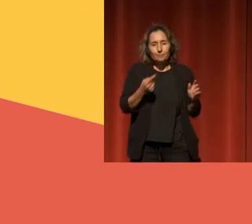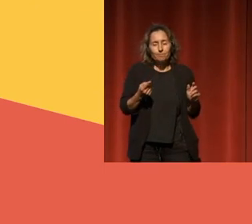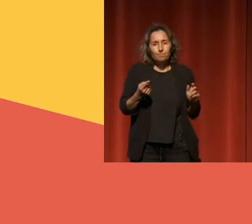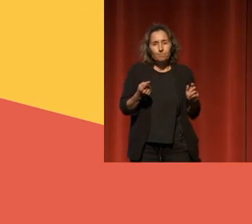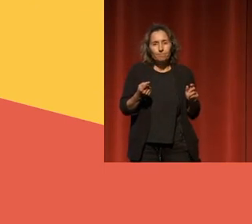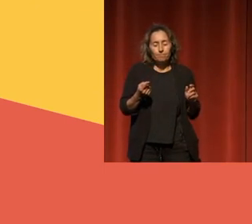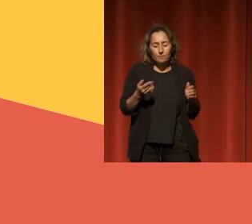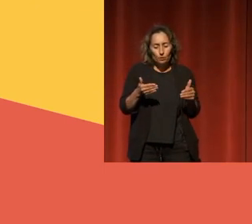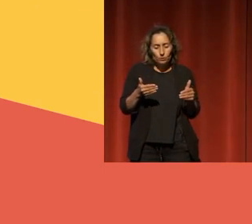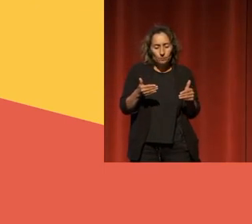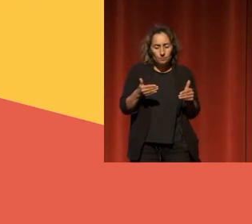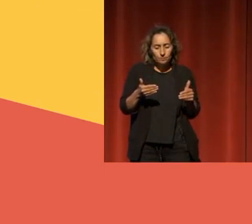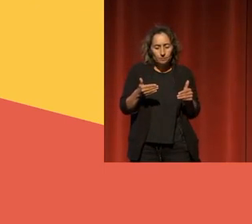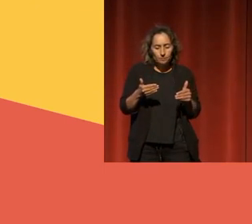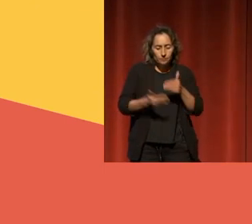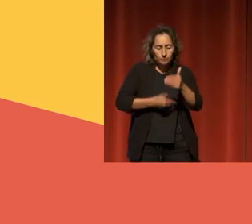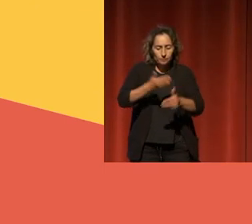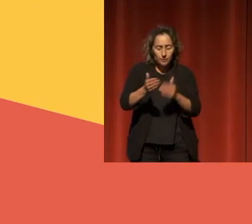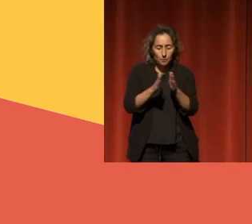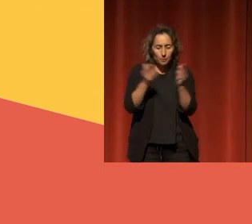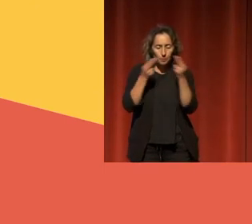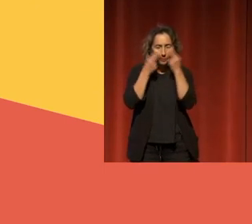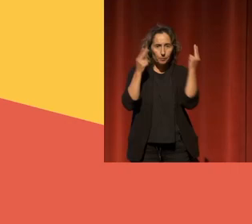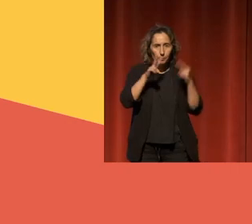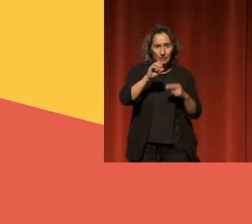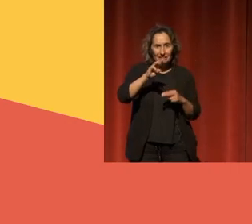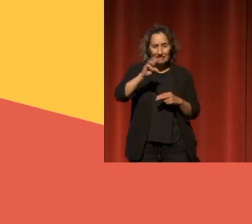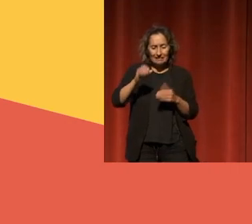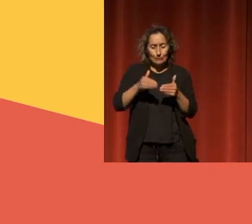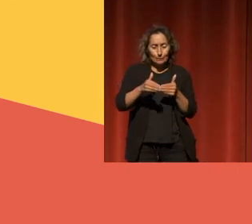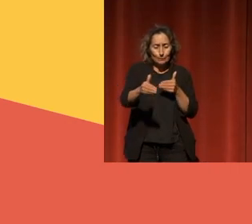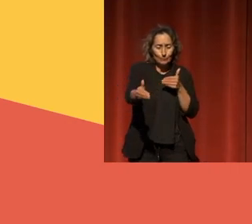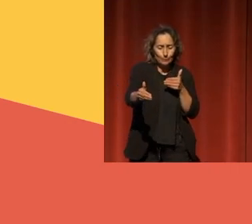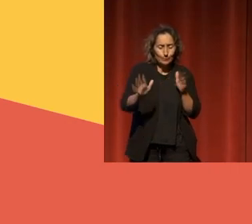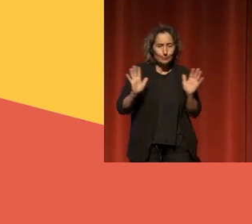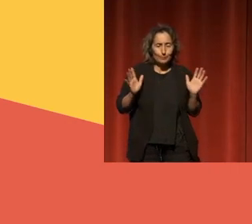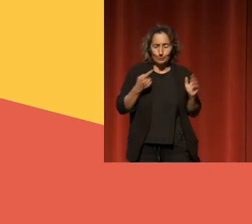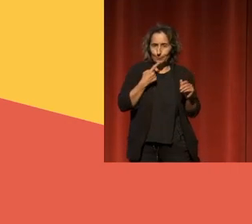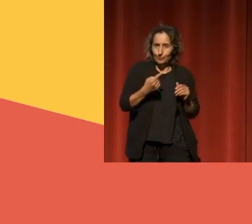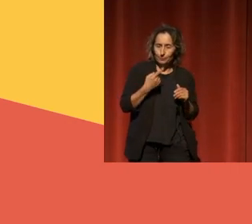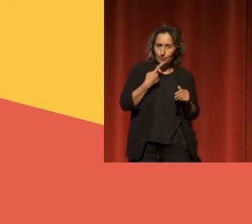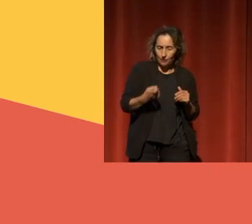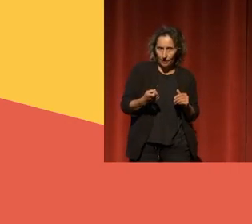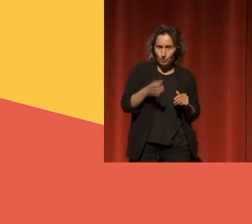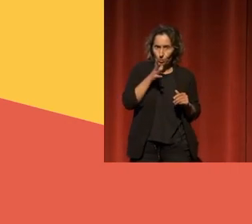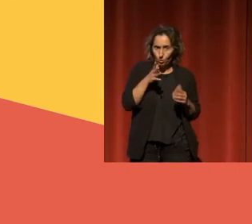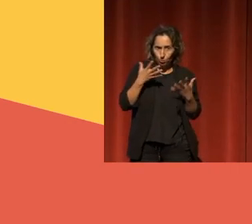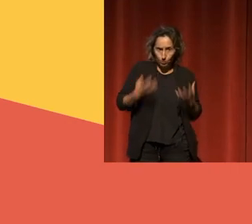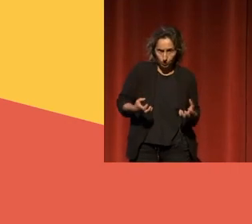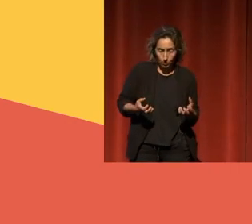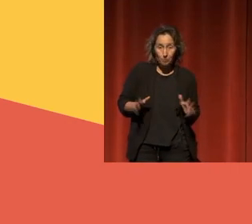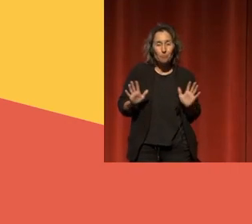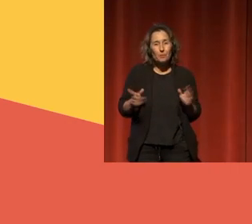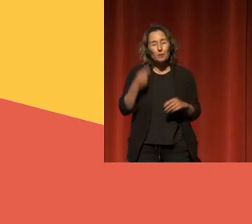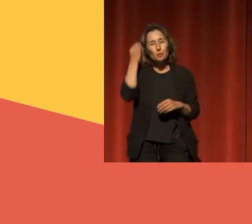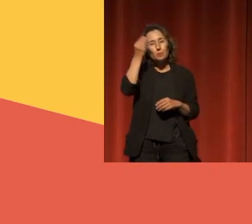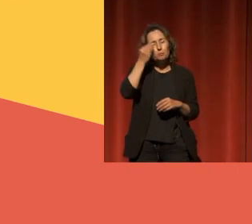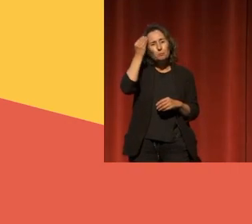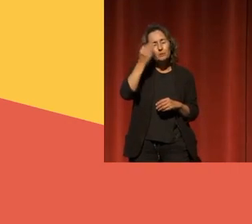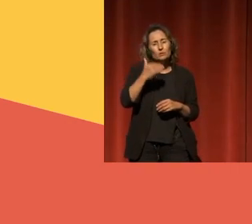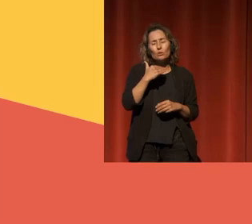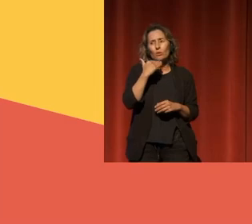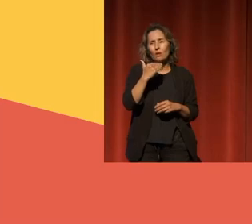sido Cuál va a ser la evolución de public librar 23 Por supuesto que es prematuro pero hay algo que creo que es